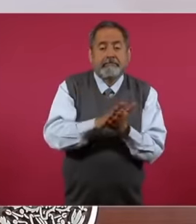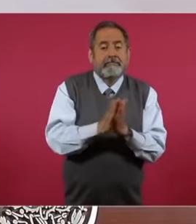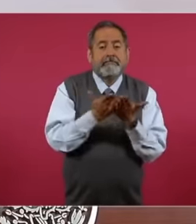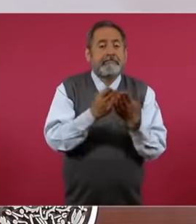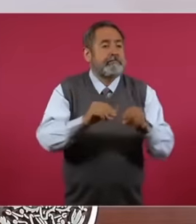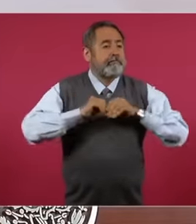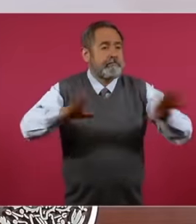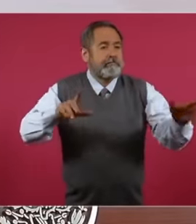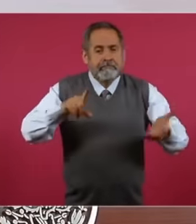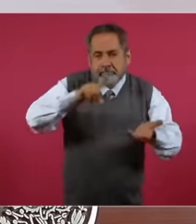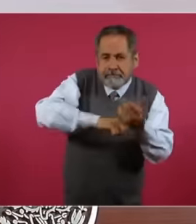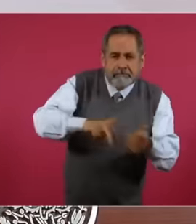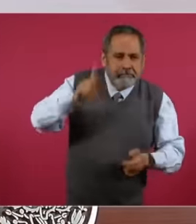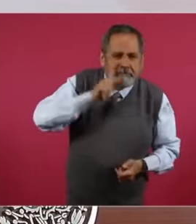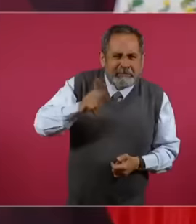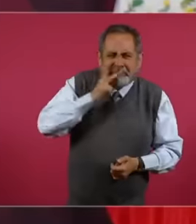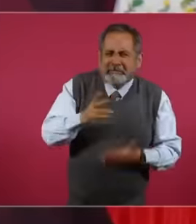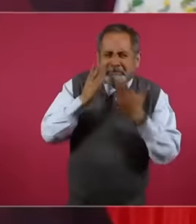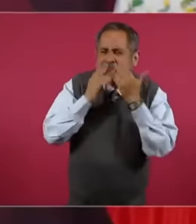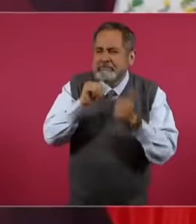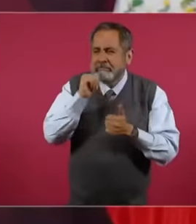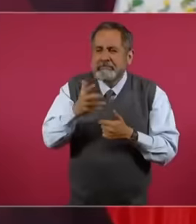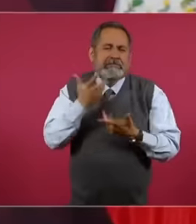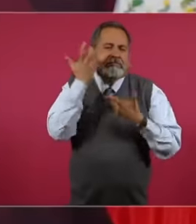sin pruebas de ningún tipo.